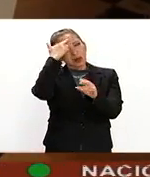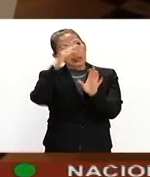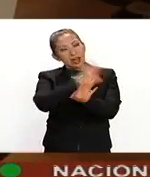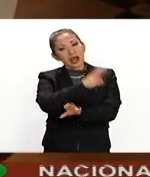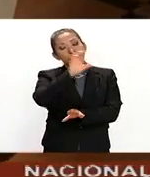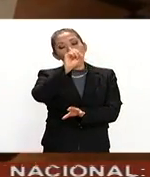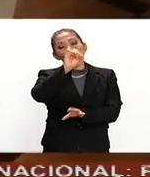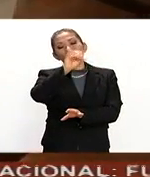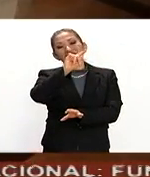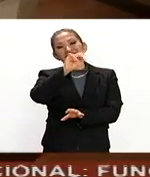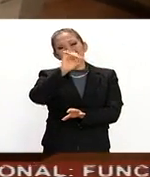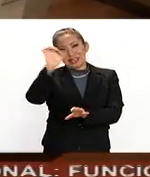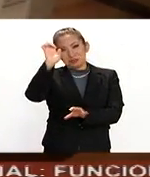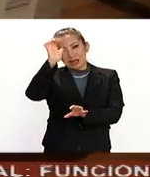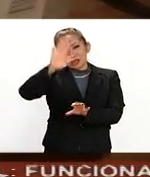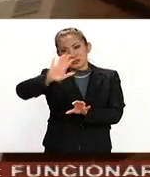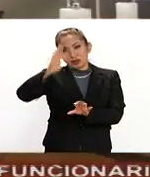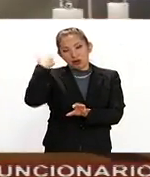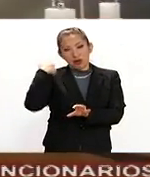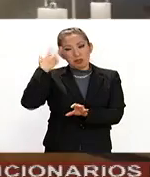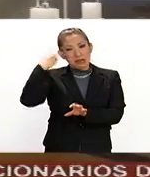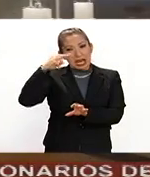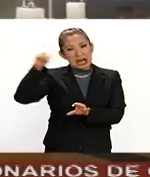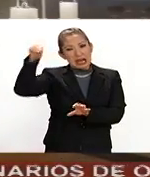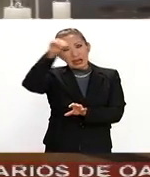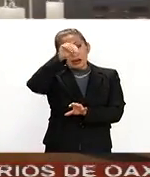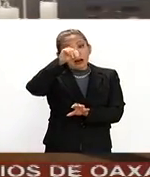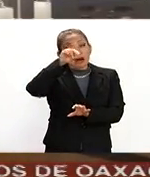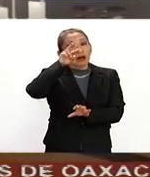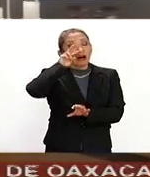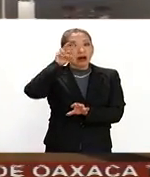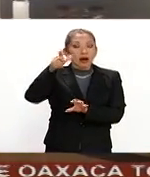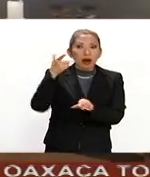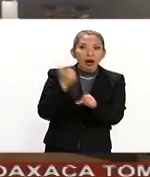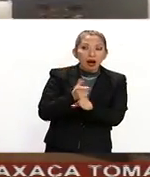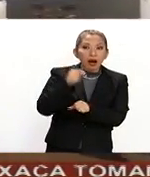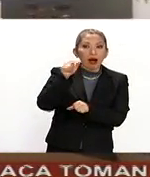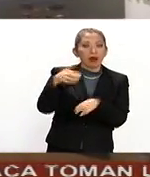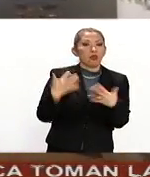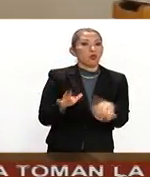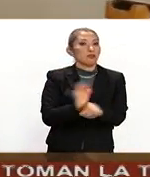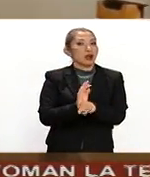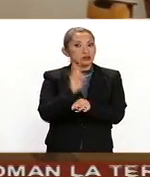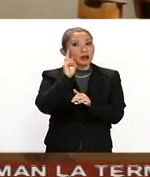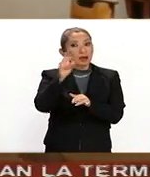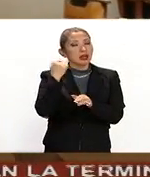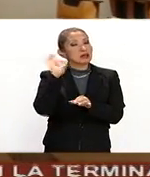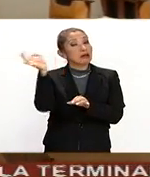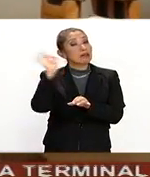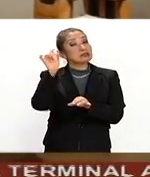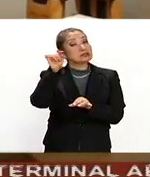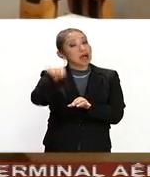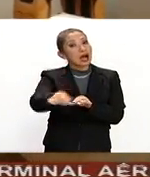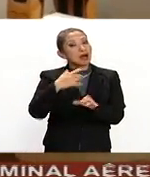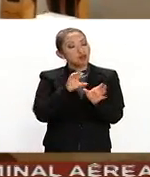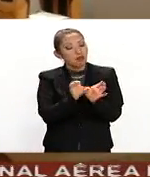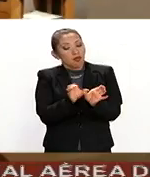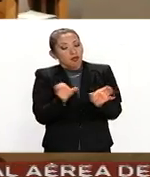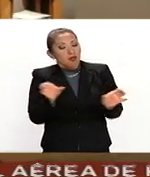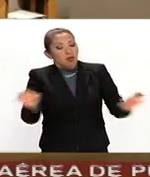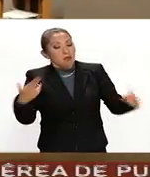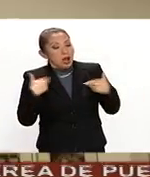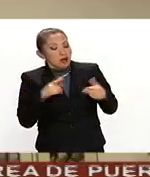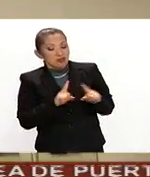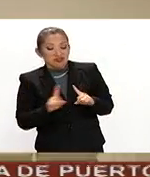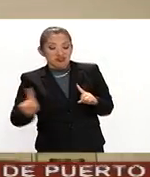ejemplo, Odisea del Espacio, ahí ya desde entonces se plantea la posibilidad del aislamiento de los